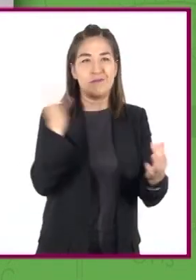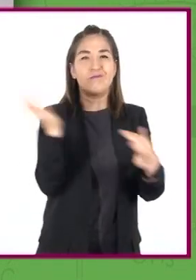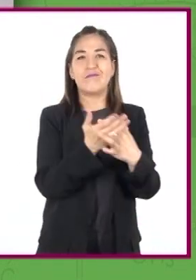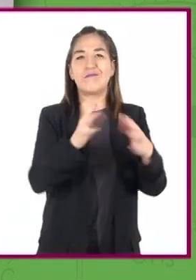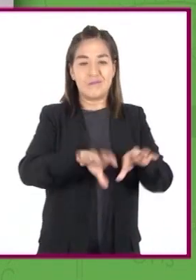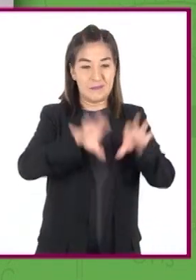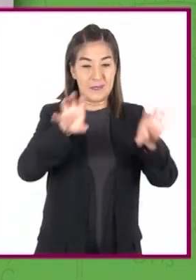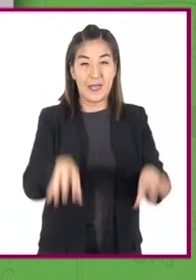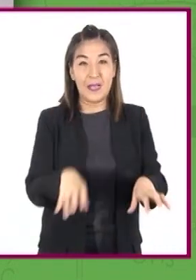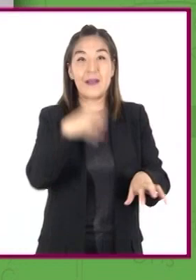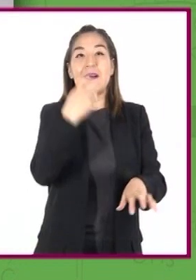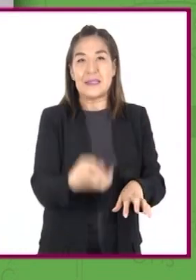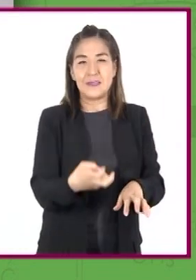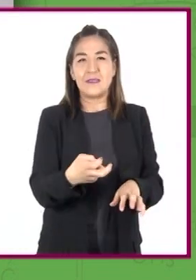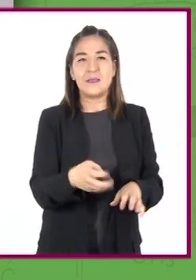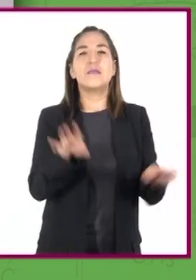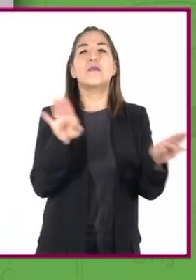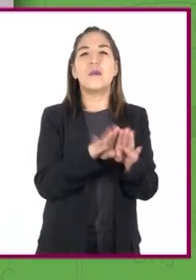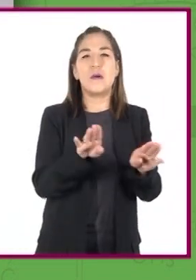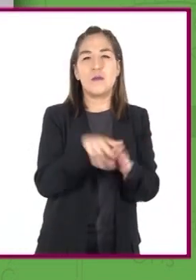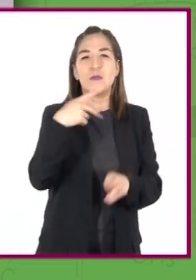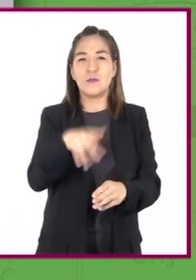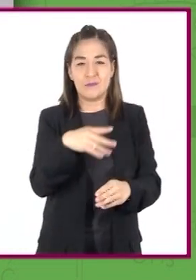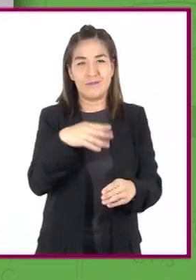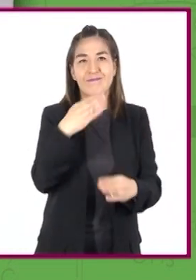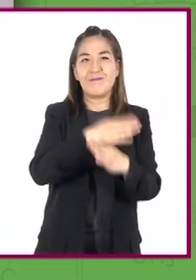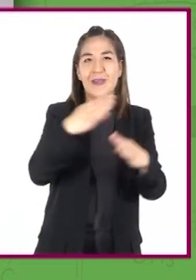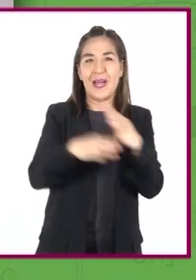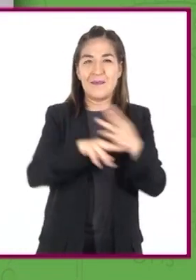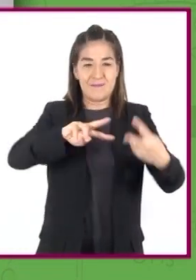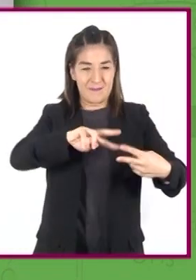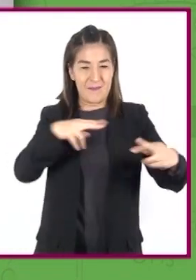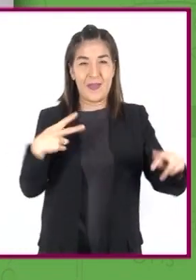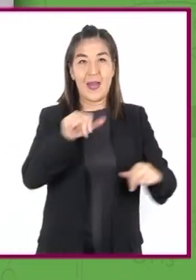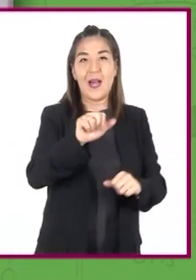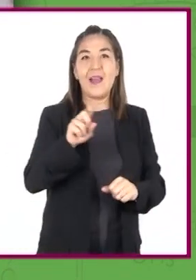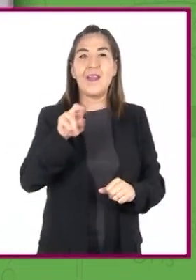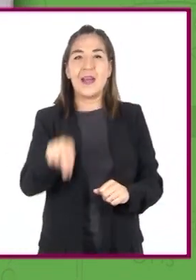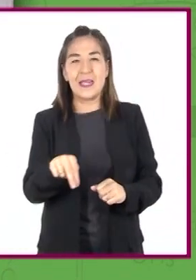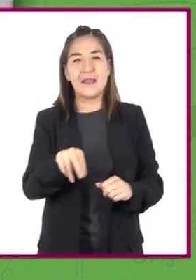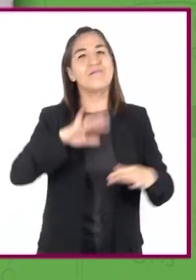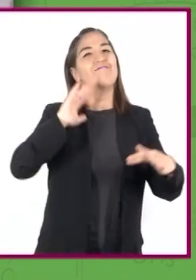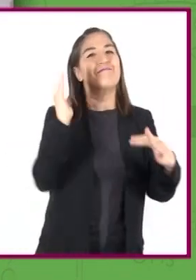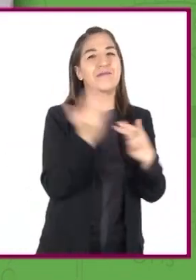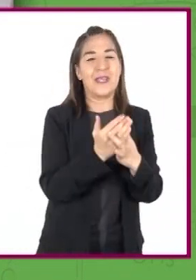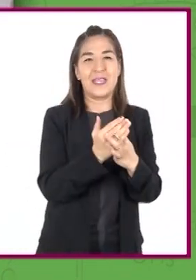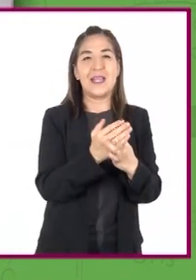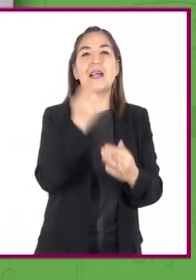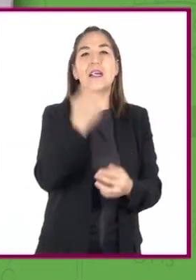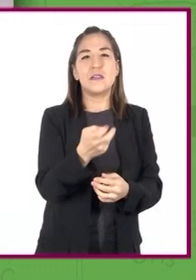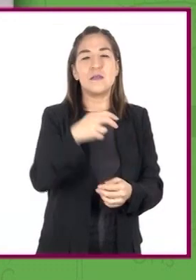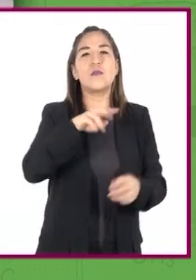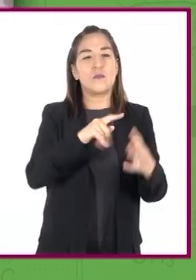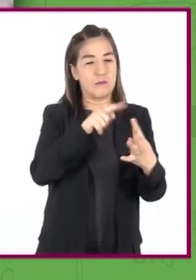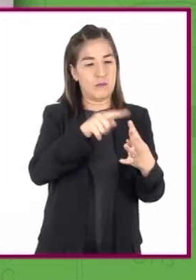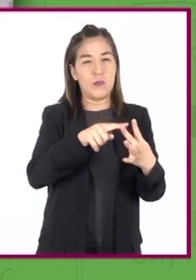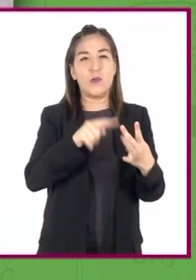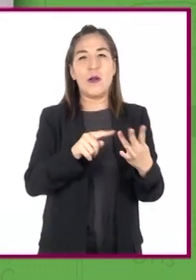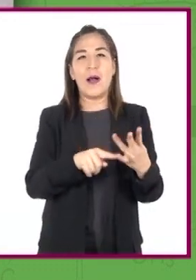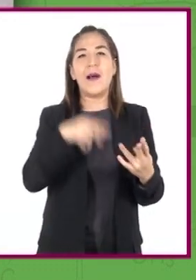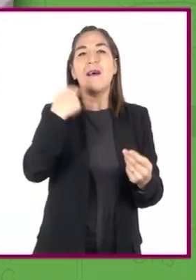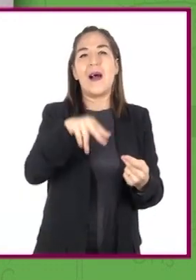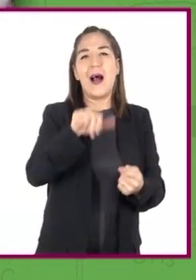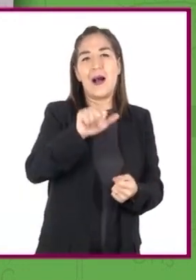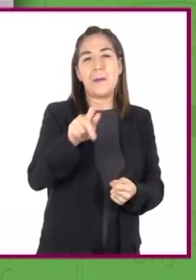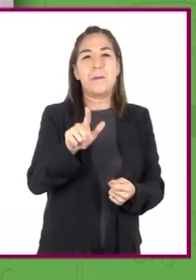y mediante este proceso el material genético se reduce a la mitad, dando origen a 4 células haploides